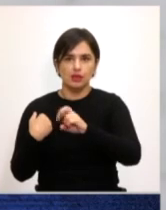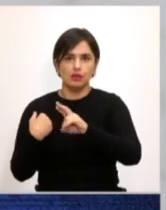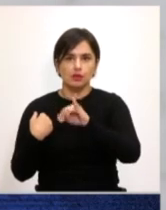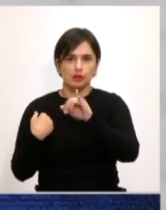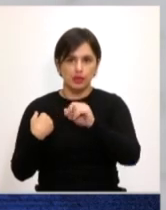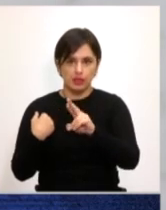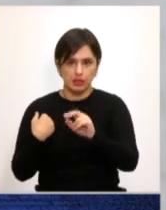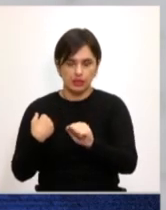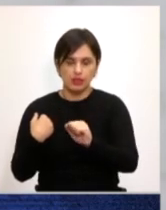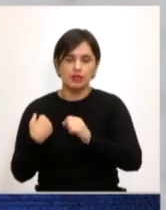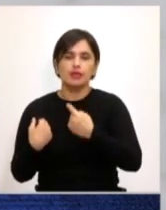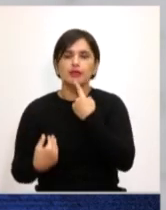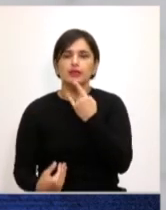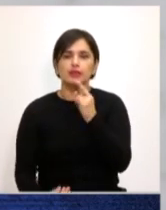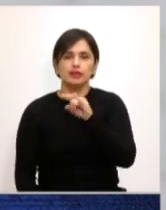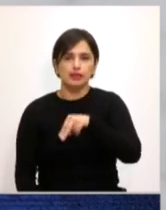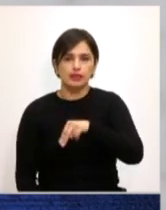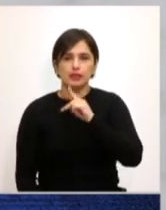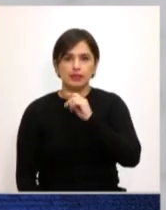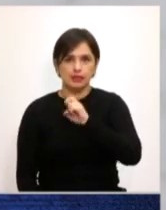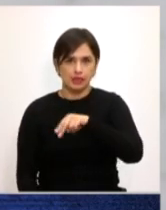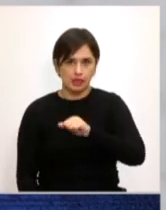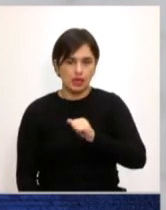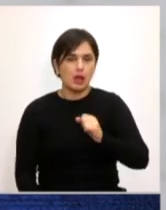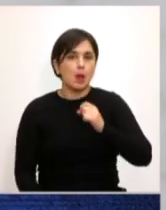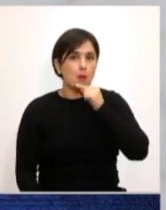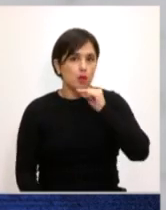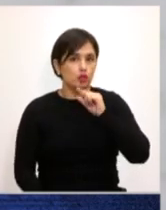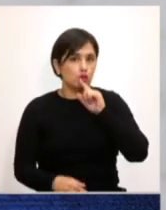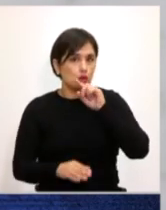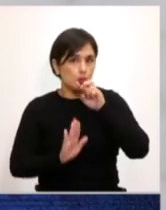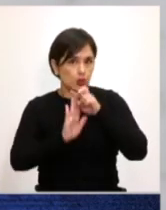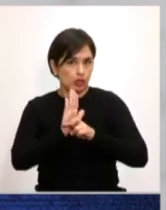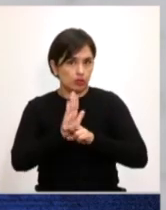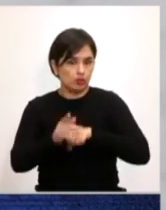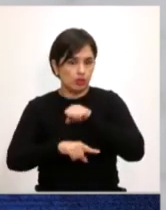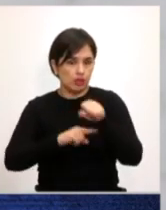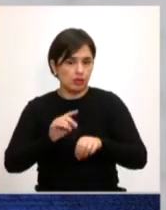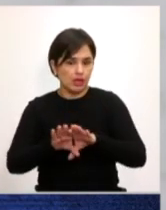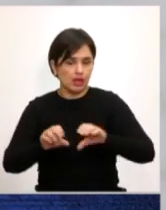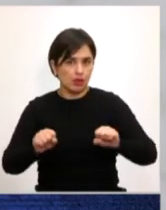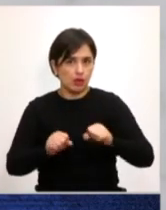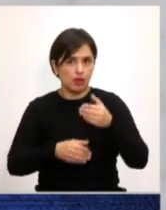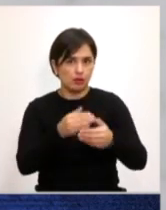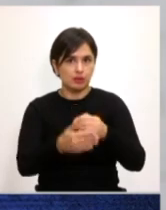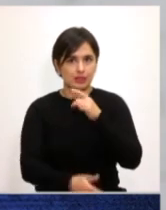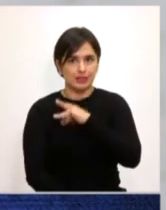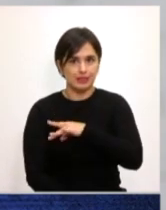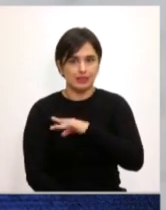Quintana, llegará prontamente el proyecto que aprueba el acuerdo marco avanzado entre Chile